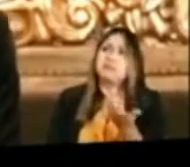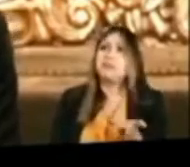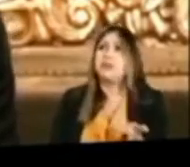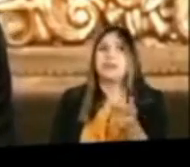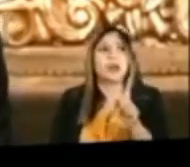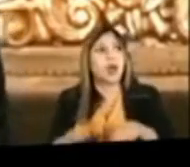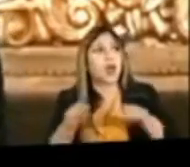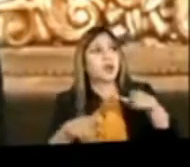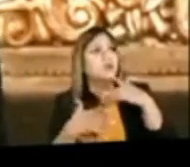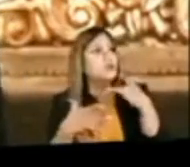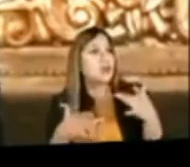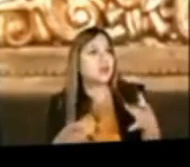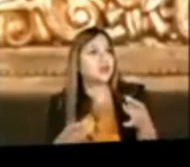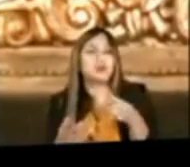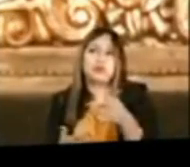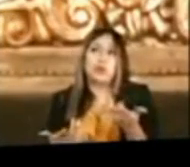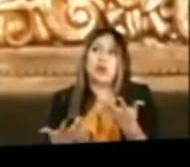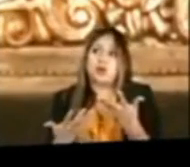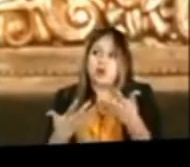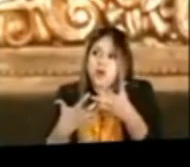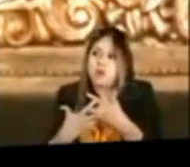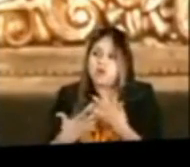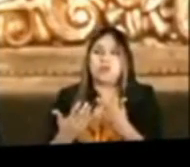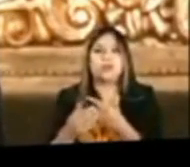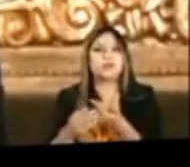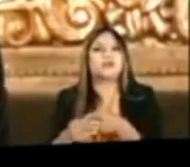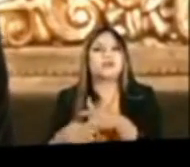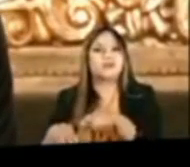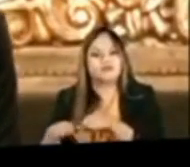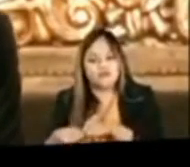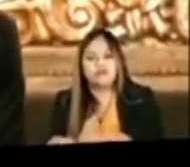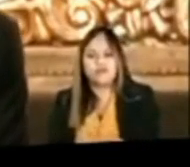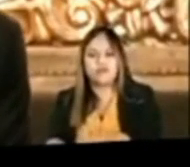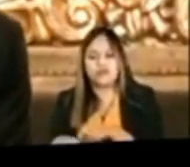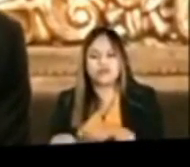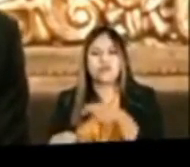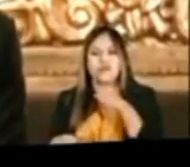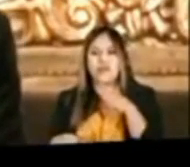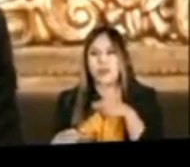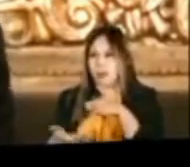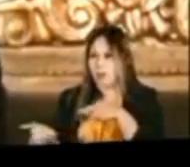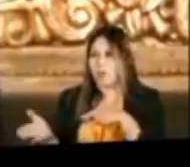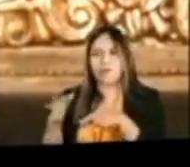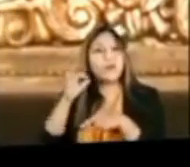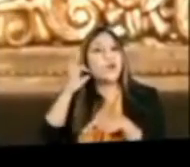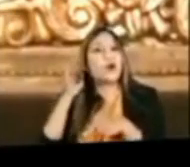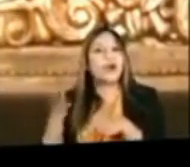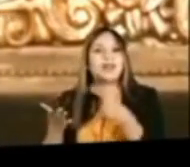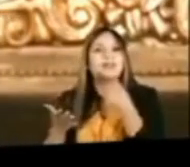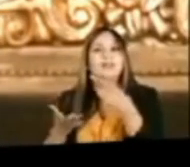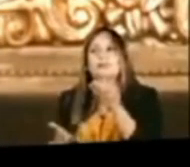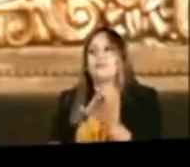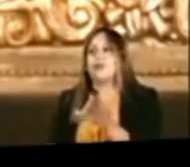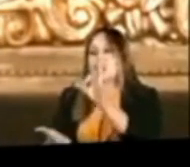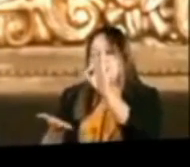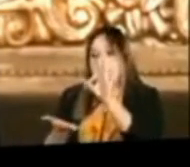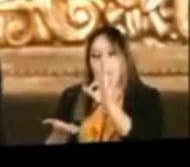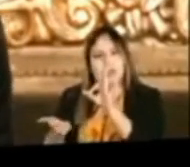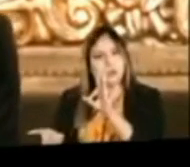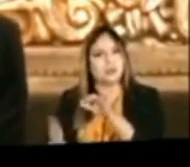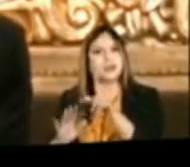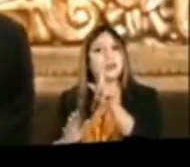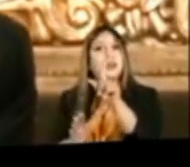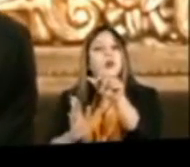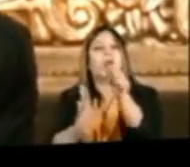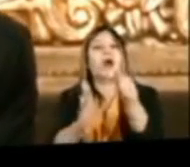les guste, que combina las bordadoras que se sienten, por otro lado, en cambio, representadas por un artista